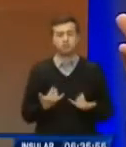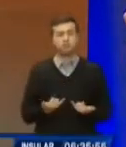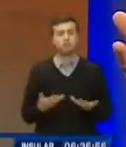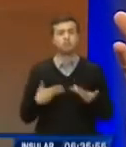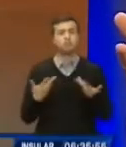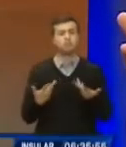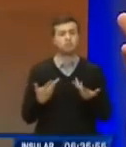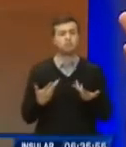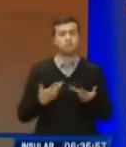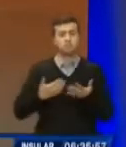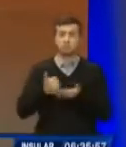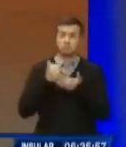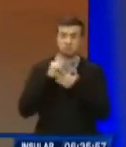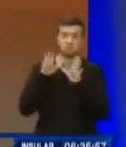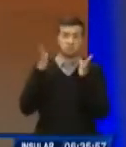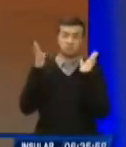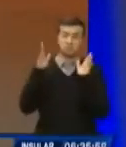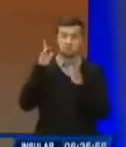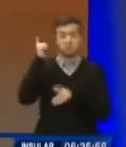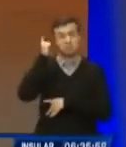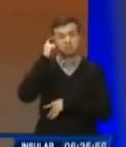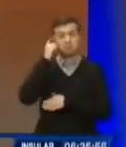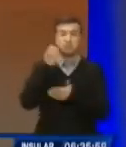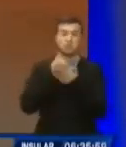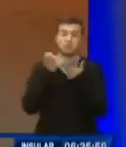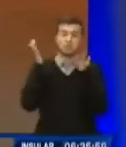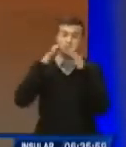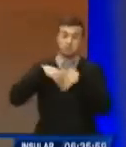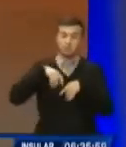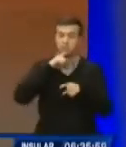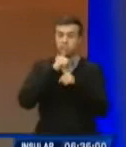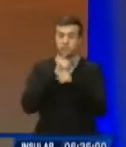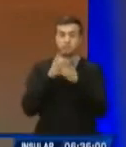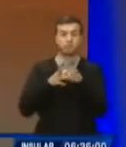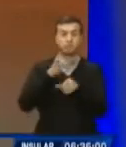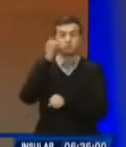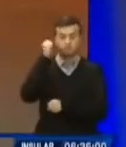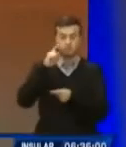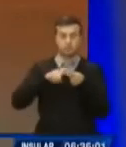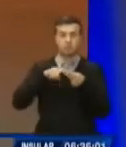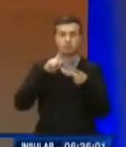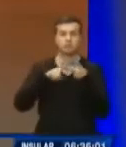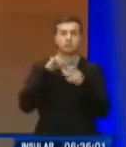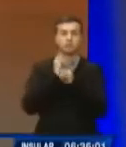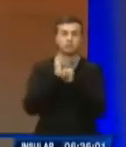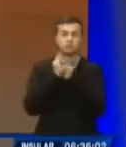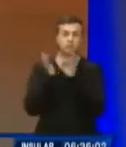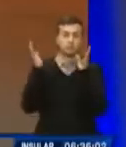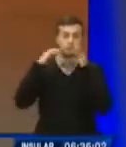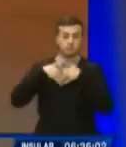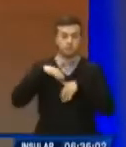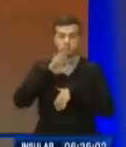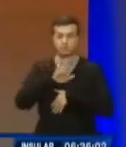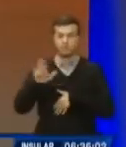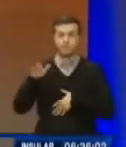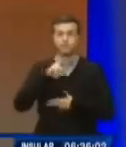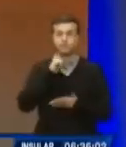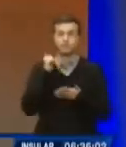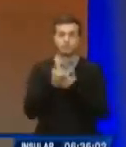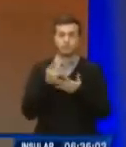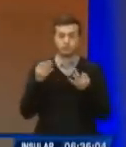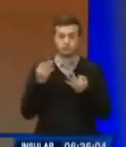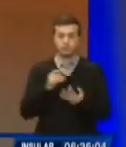pues no ayuda para nada con lo cual la crisis económica de la federación la crisis institucional de la federación la crisis de la